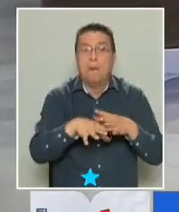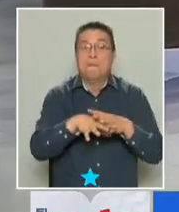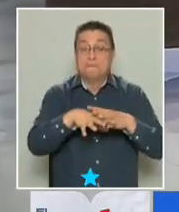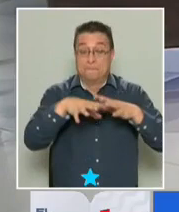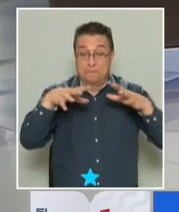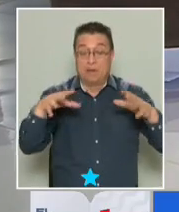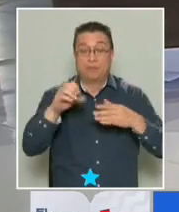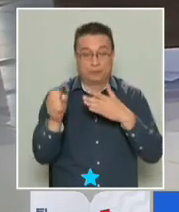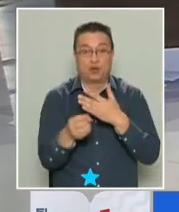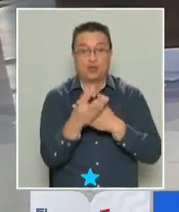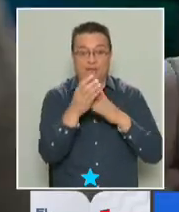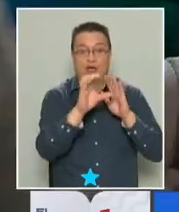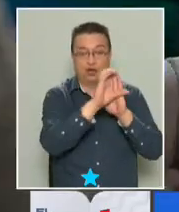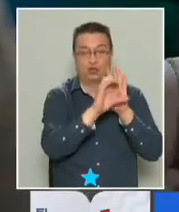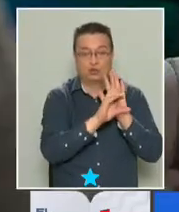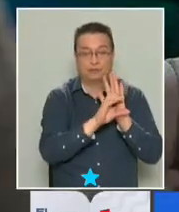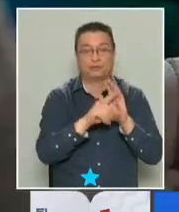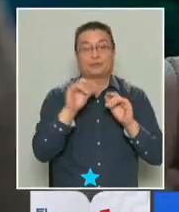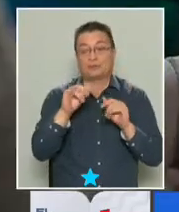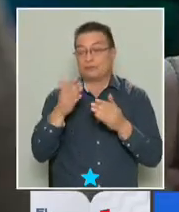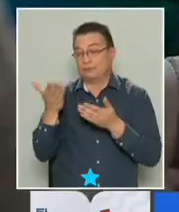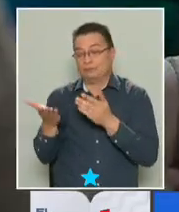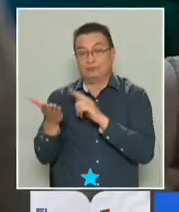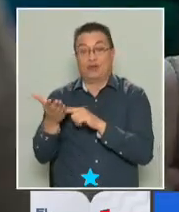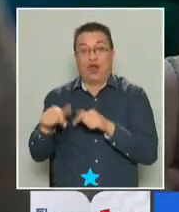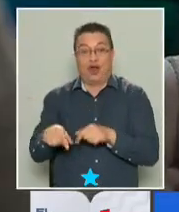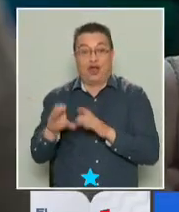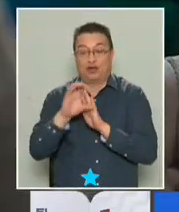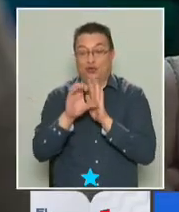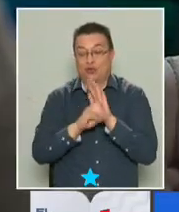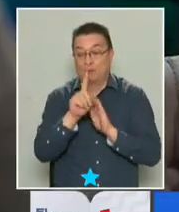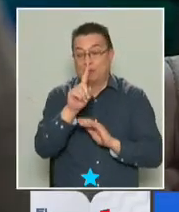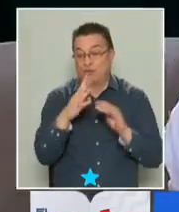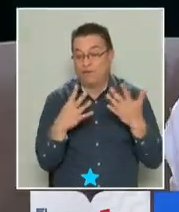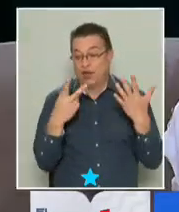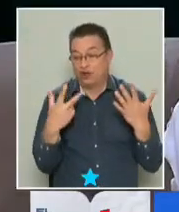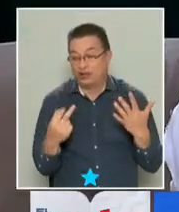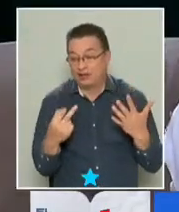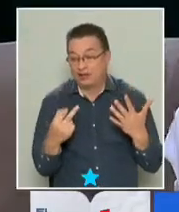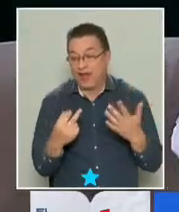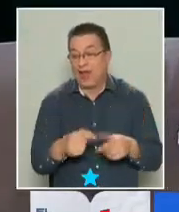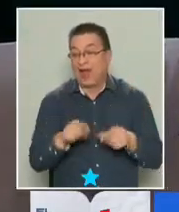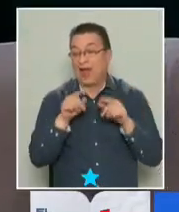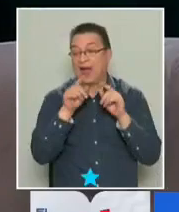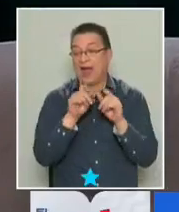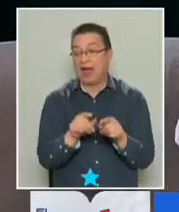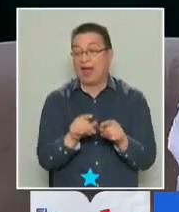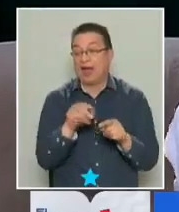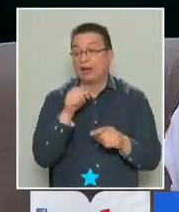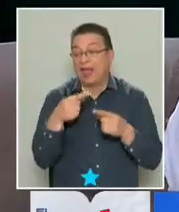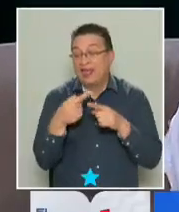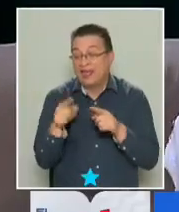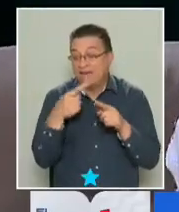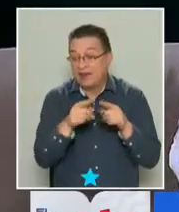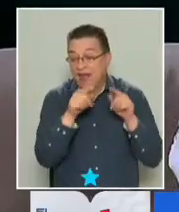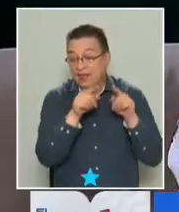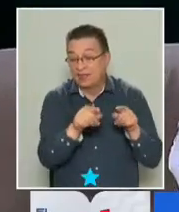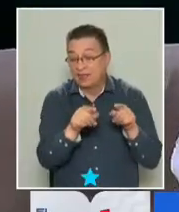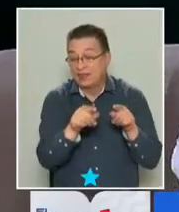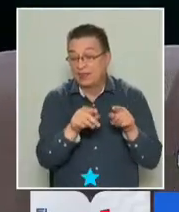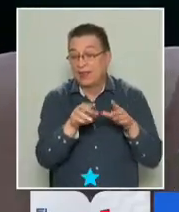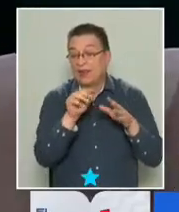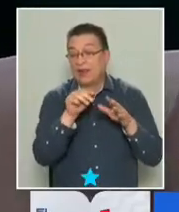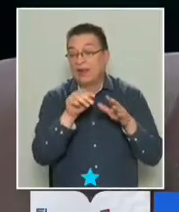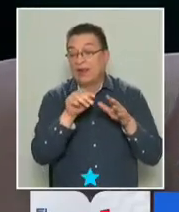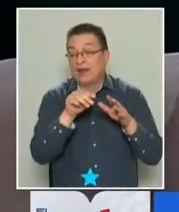nueva constitución versus la constitución que hoy día está vigente que porque hay distintas miradas de cómo debe ser el